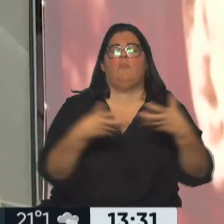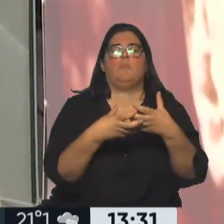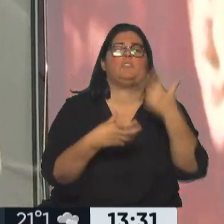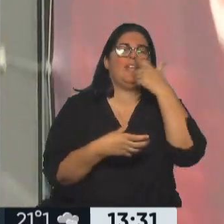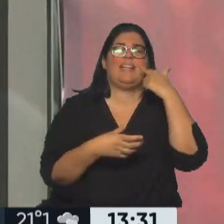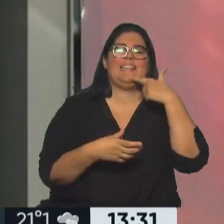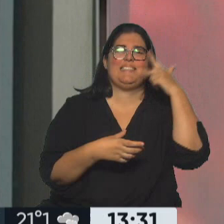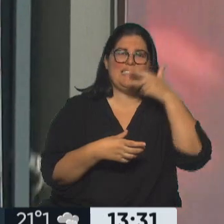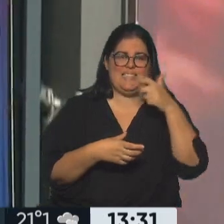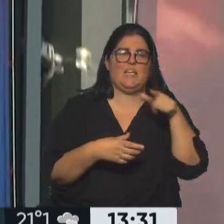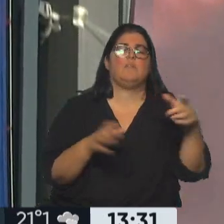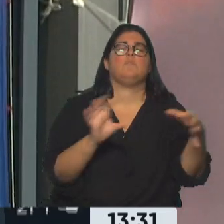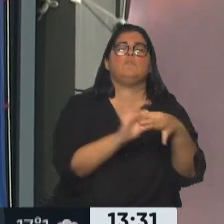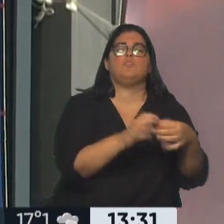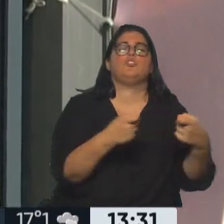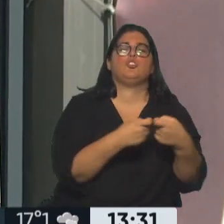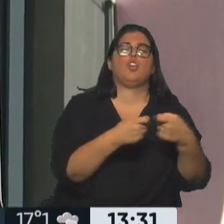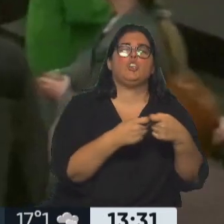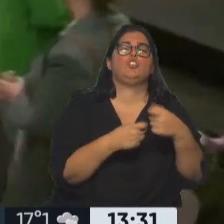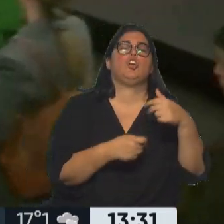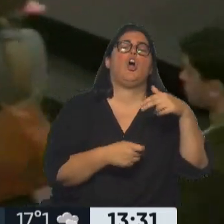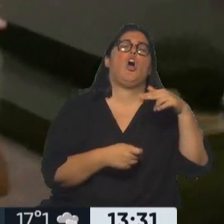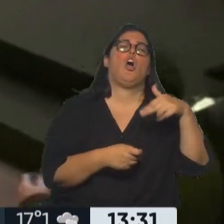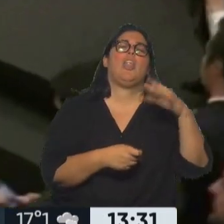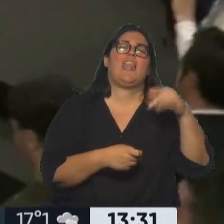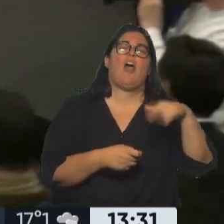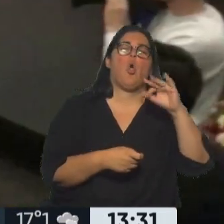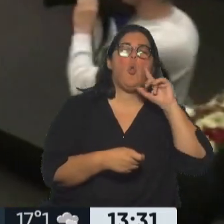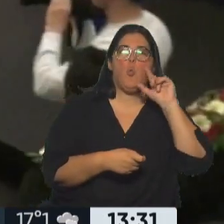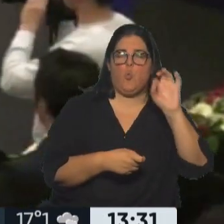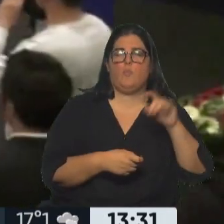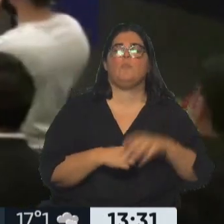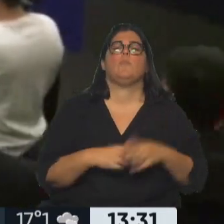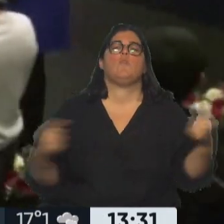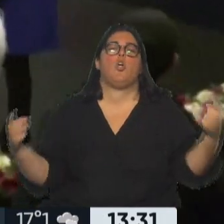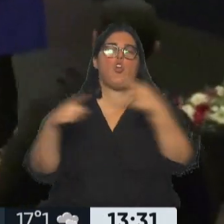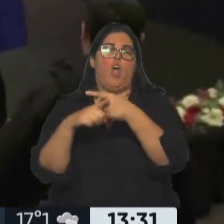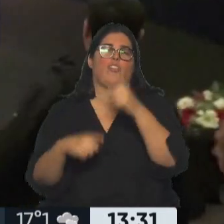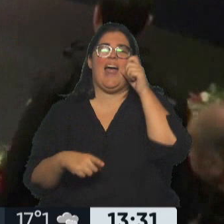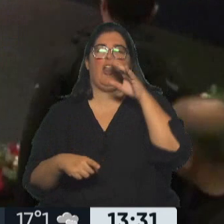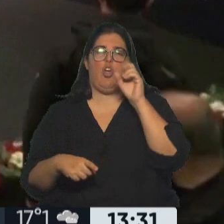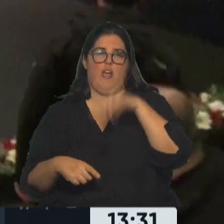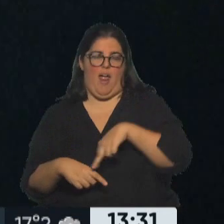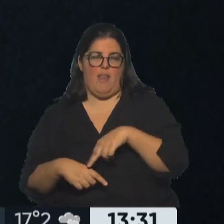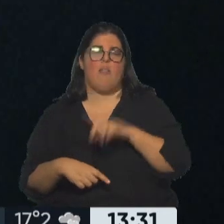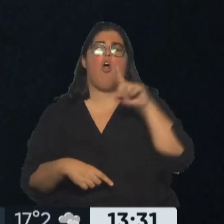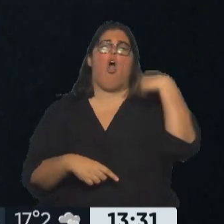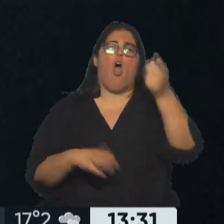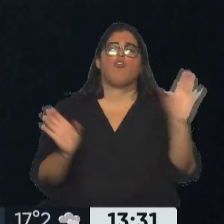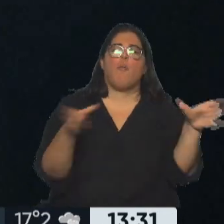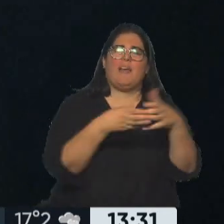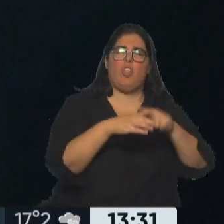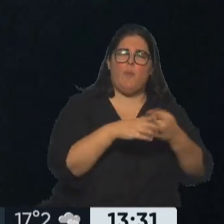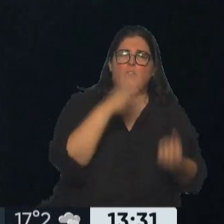se alió a Kılıçdaroğlu para intentar derrotar a Erdogan. Y otro ex líder del partido Movimiento Nacional, Sinan Ogan, emergió